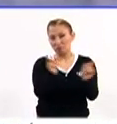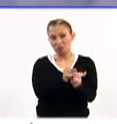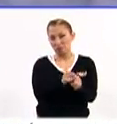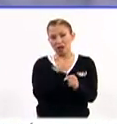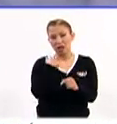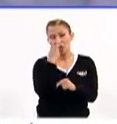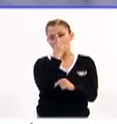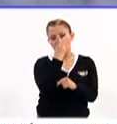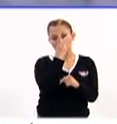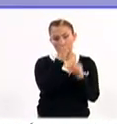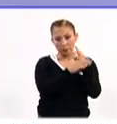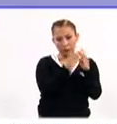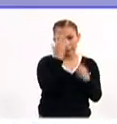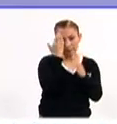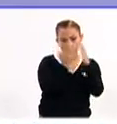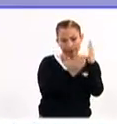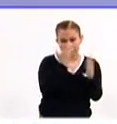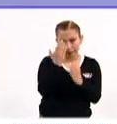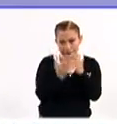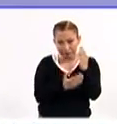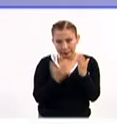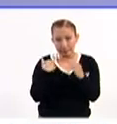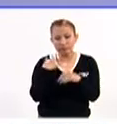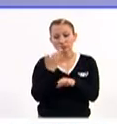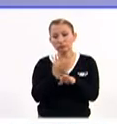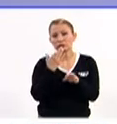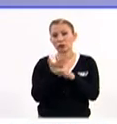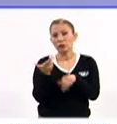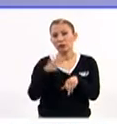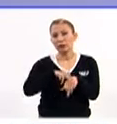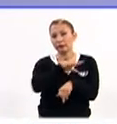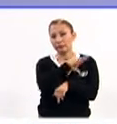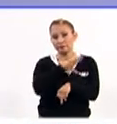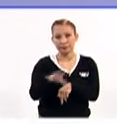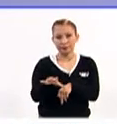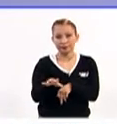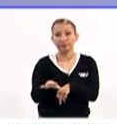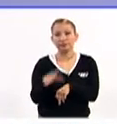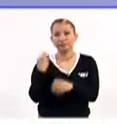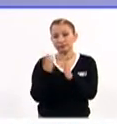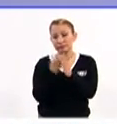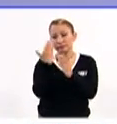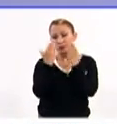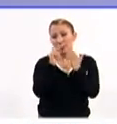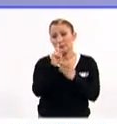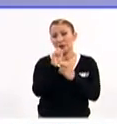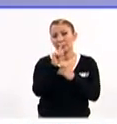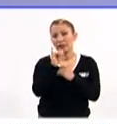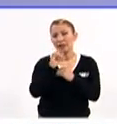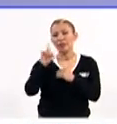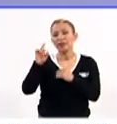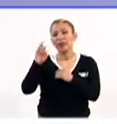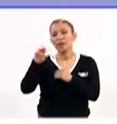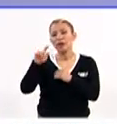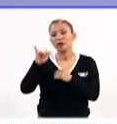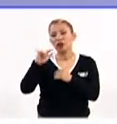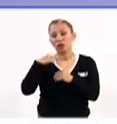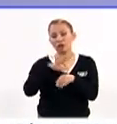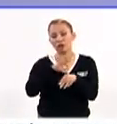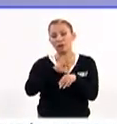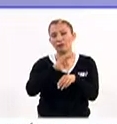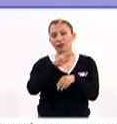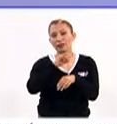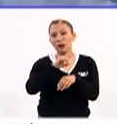a hacer 2 materias. Estoy en el Hospital General cursando pediatría y dermatología con los